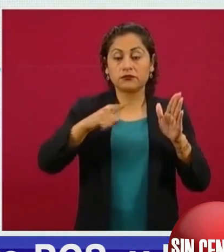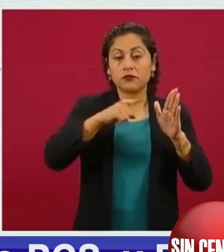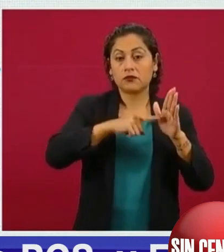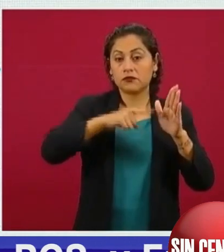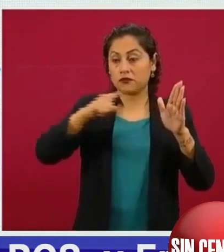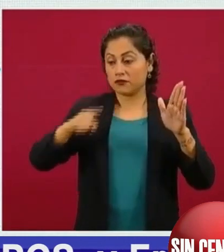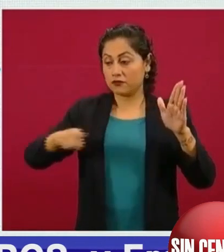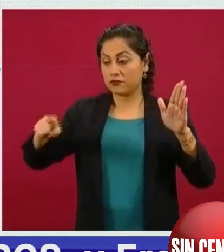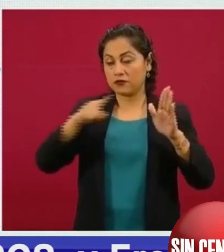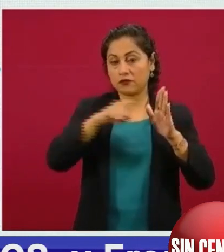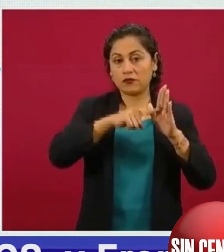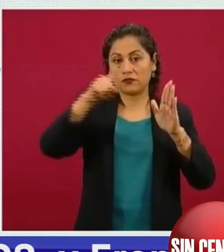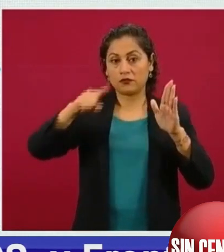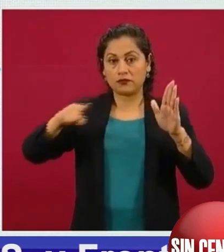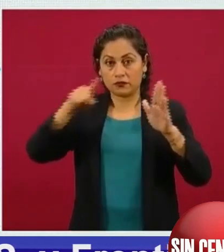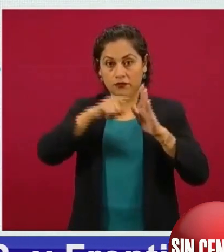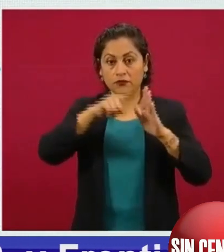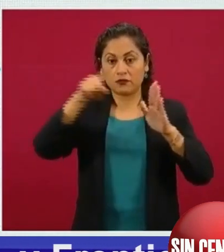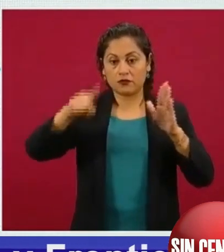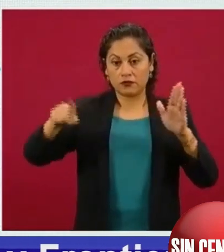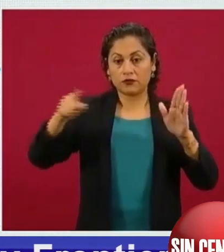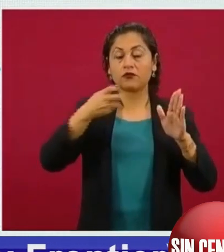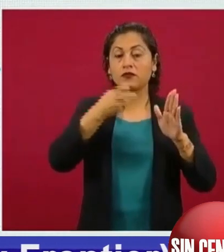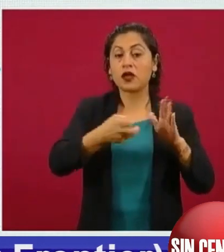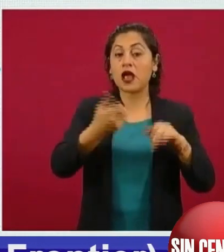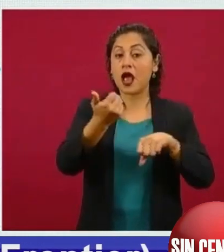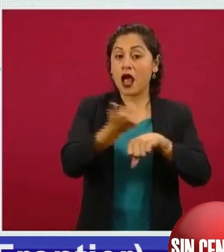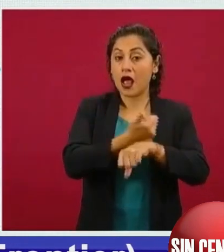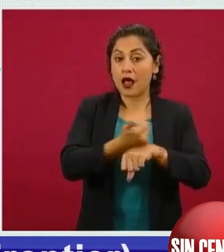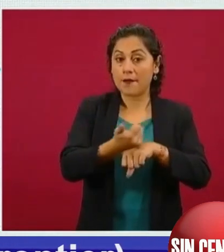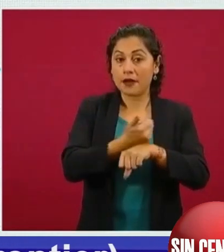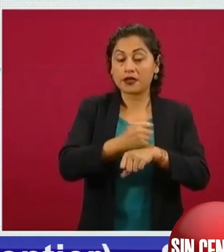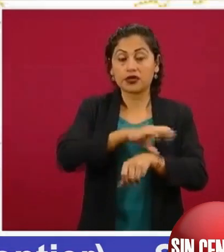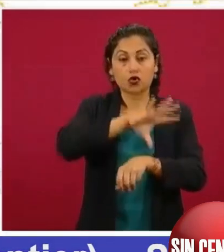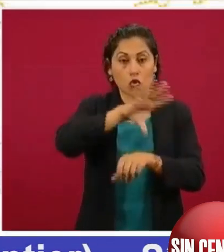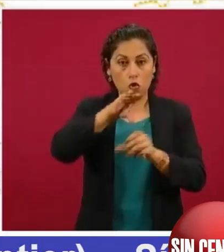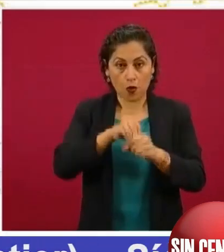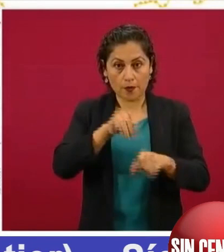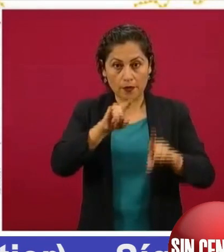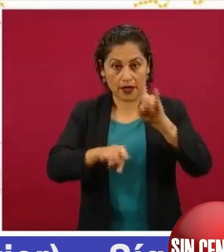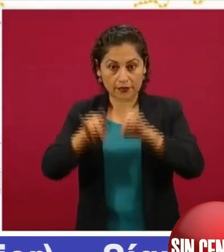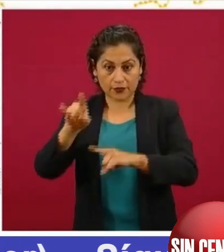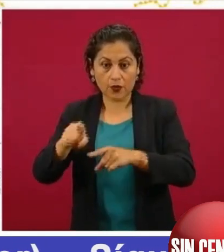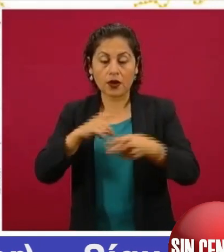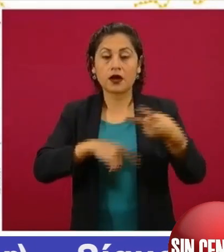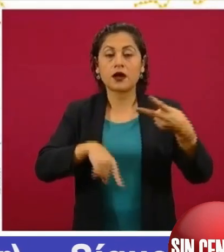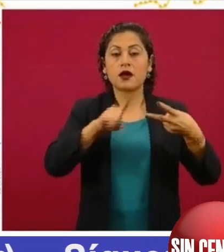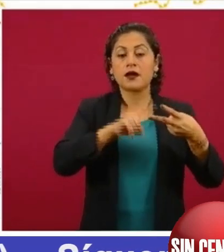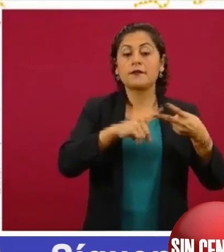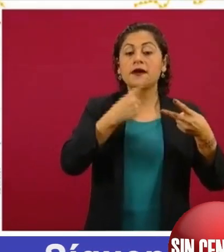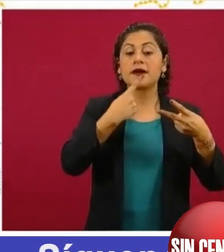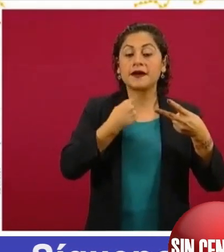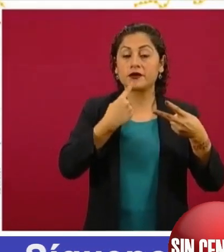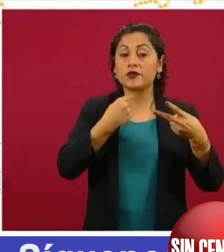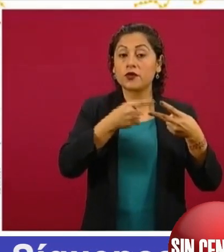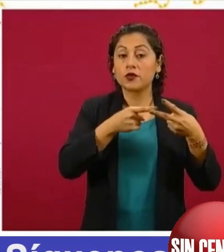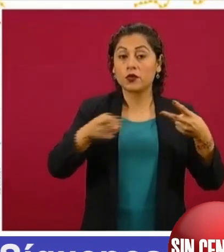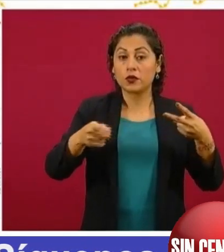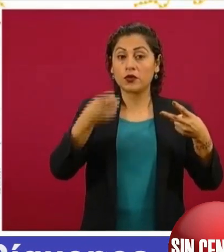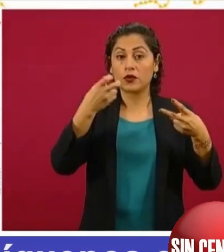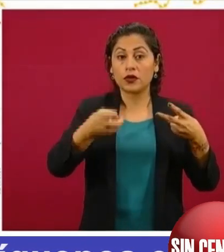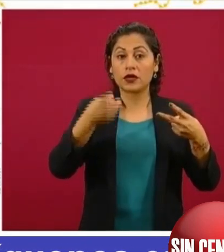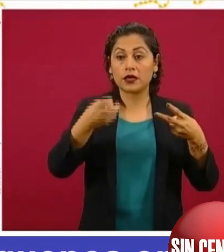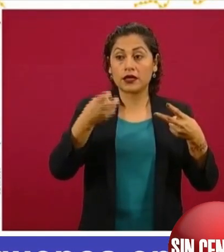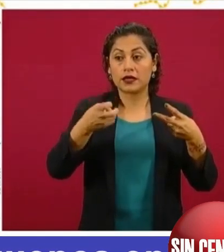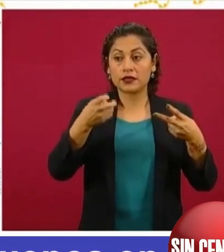el total de camas en amarillo, las camas de ocupación general, es decir, no tienen ventilador mecánico ni el